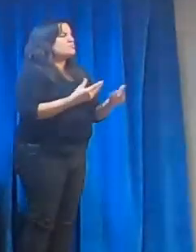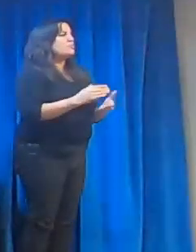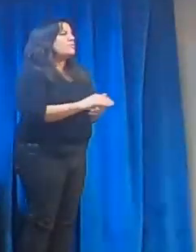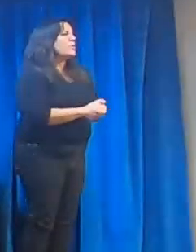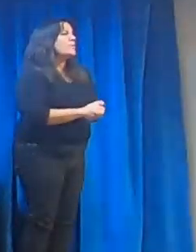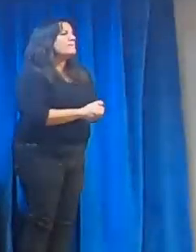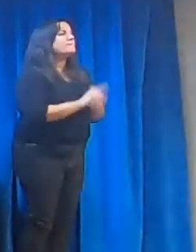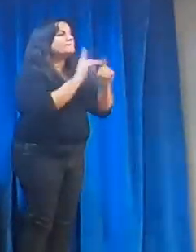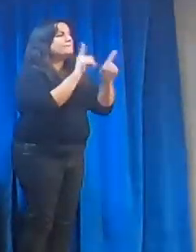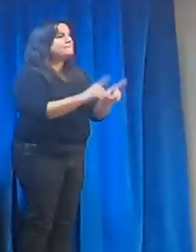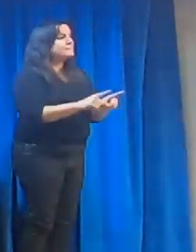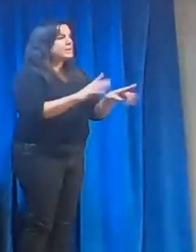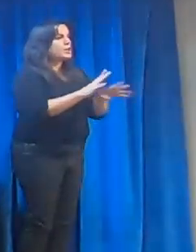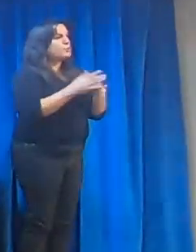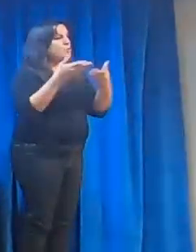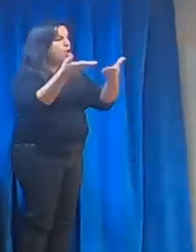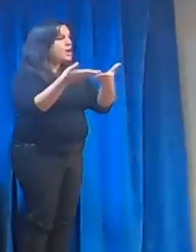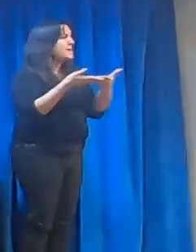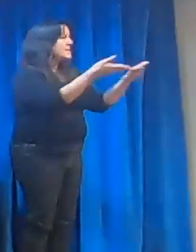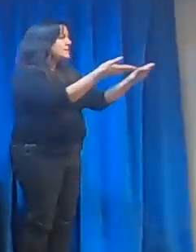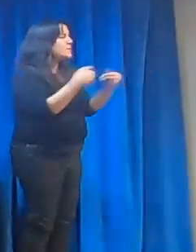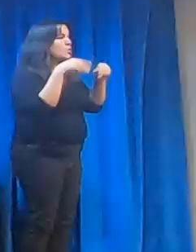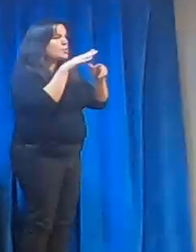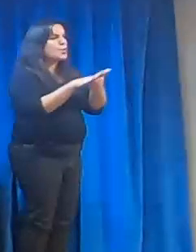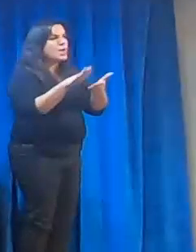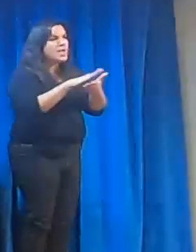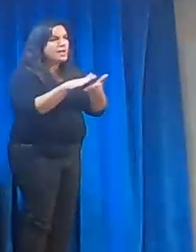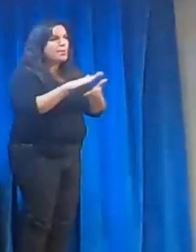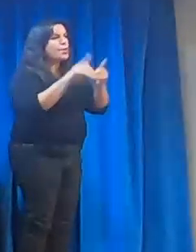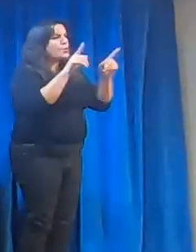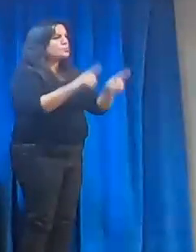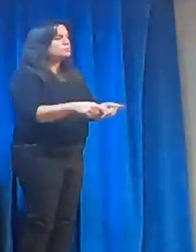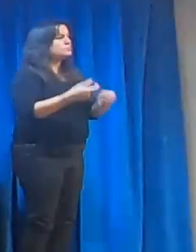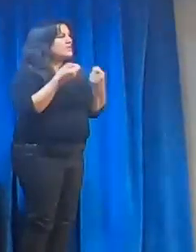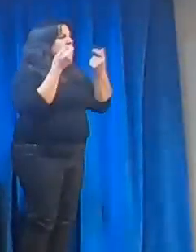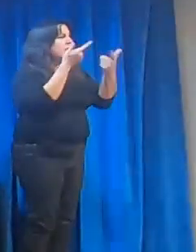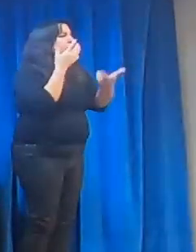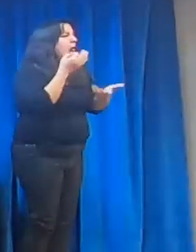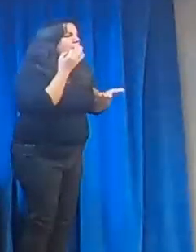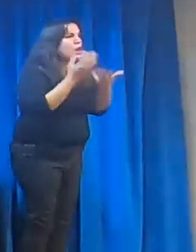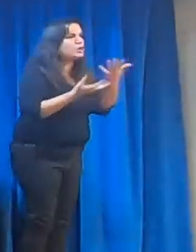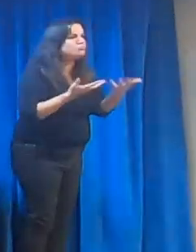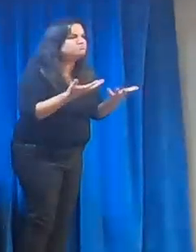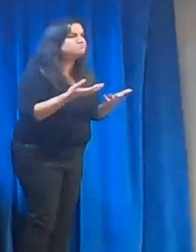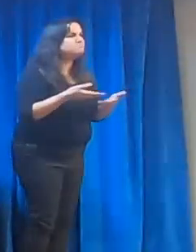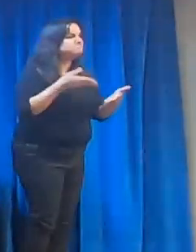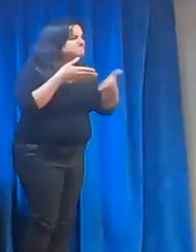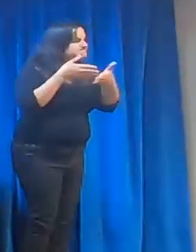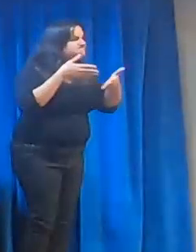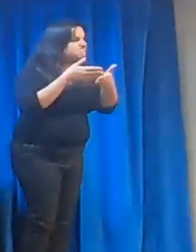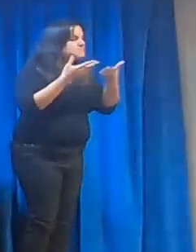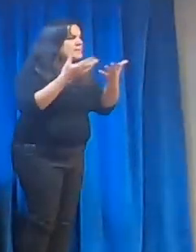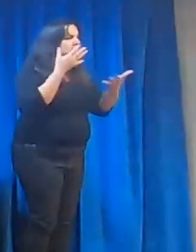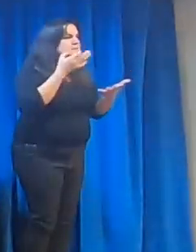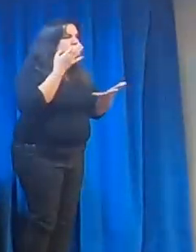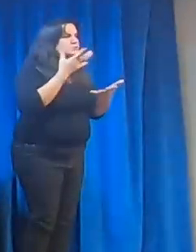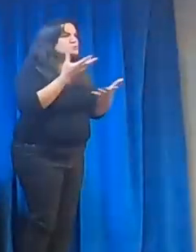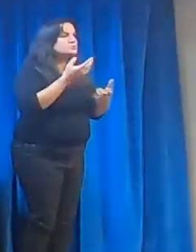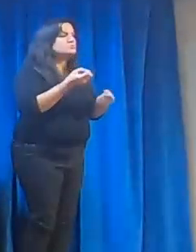esto de recibir a los nuevos y de transmitirles algo, ahí hay como un